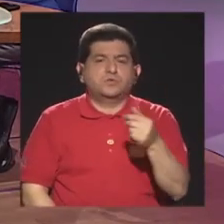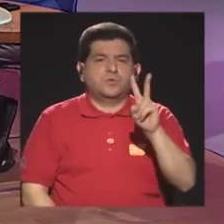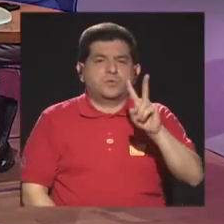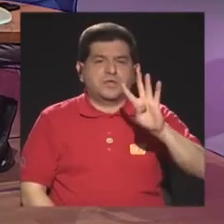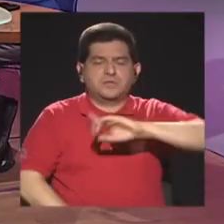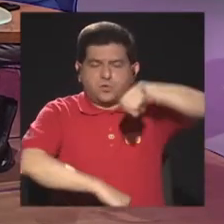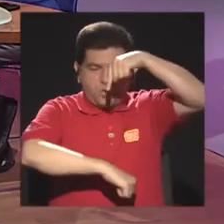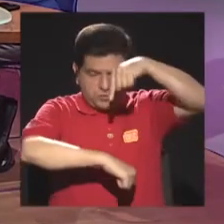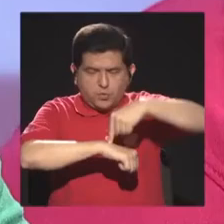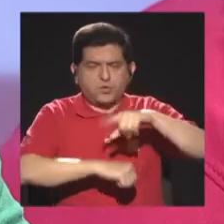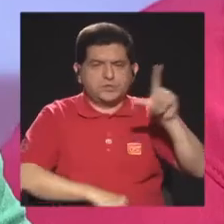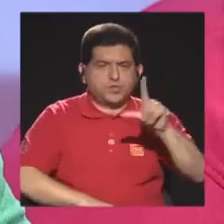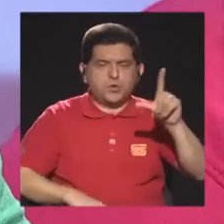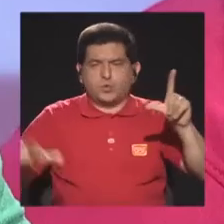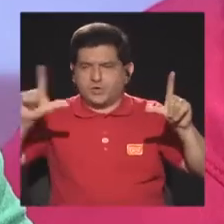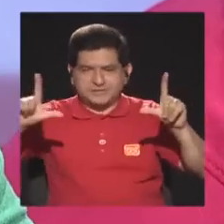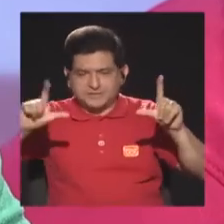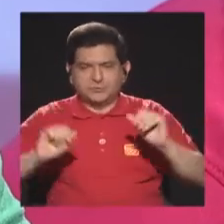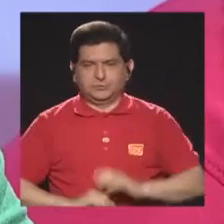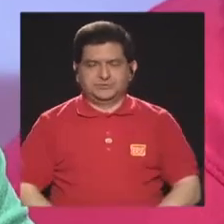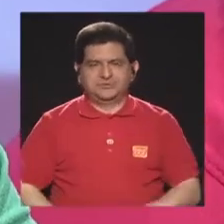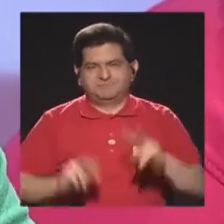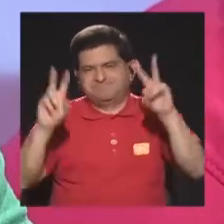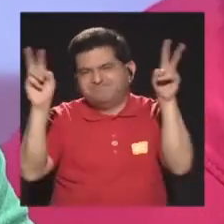horas al día, de lunes a lunes, por decirte así.